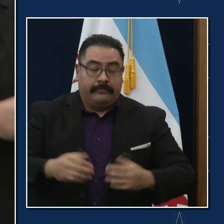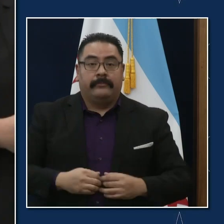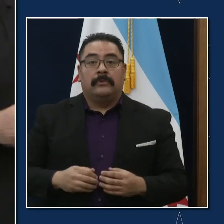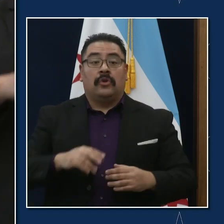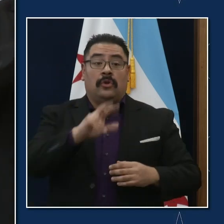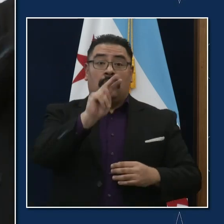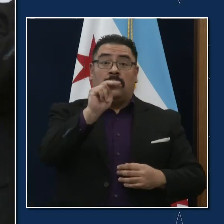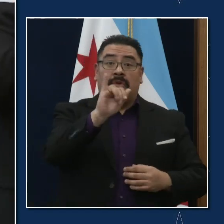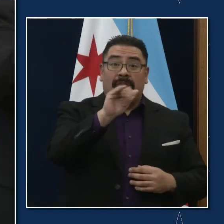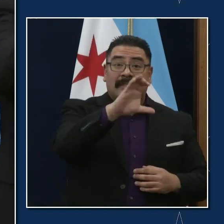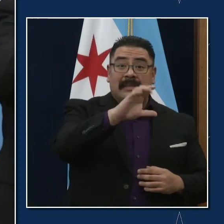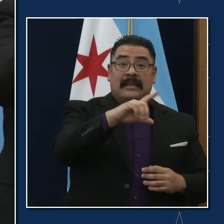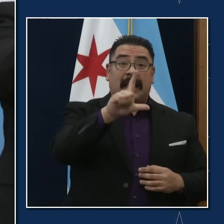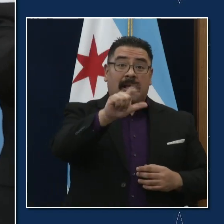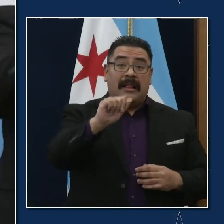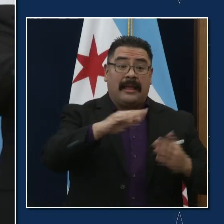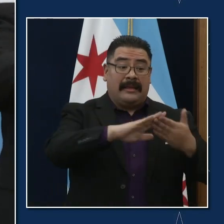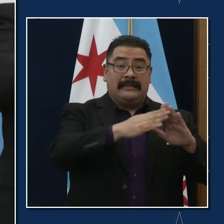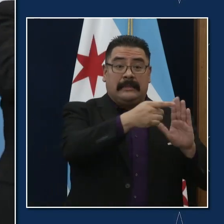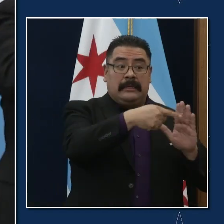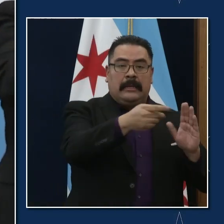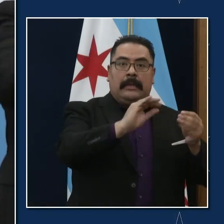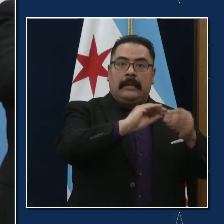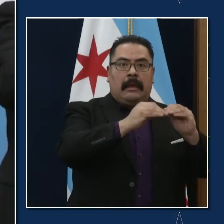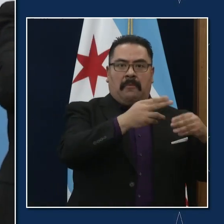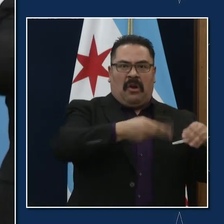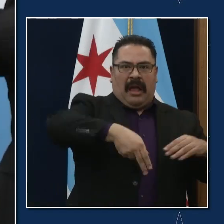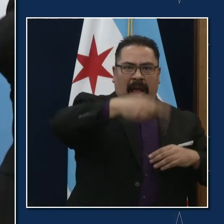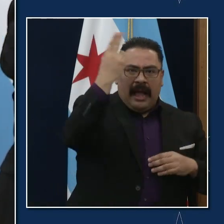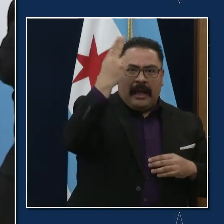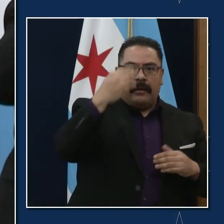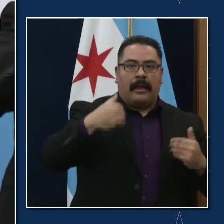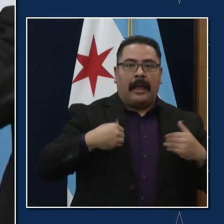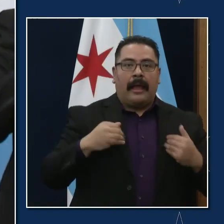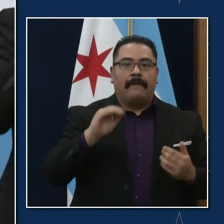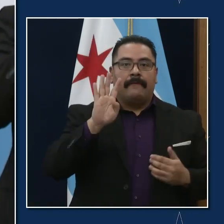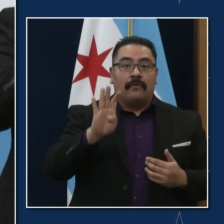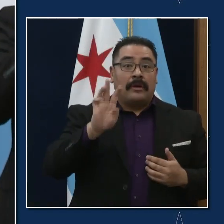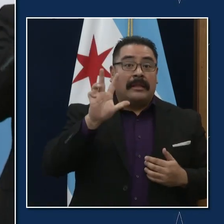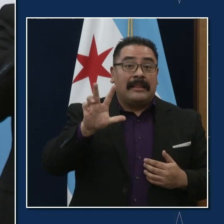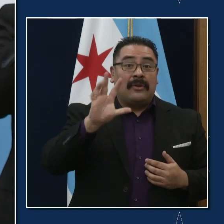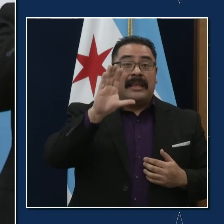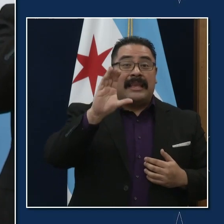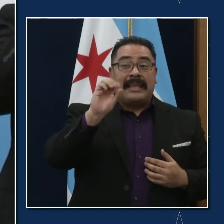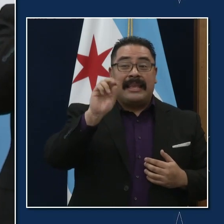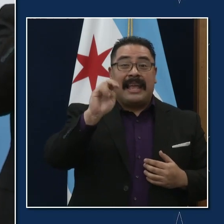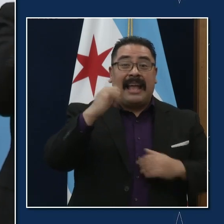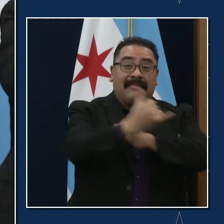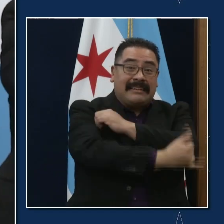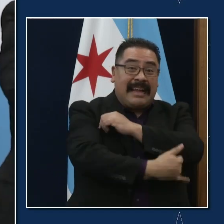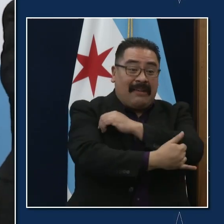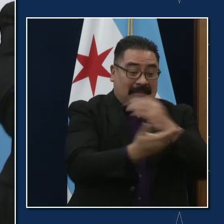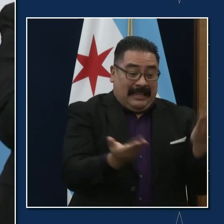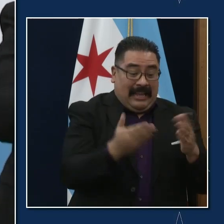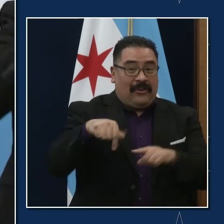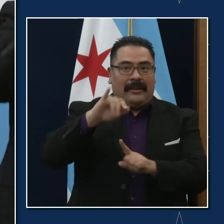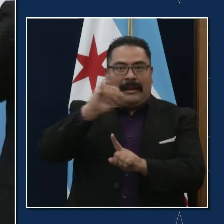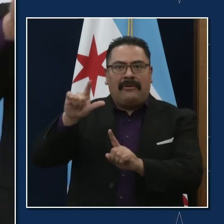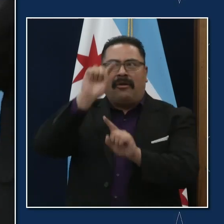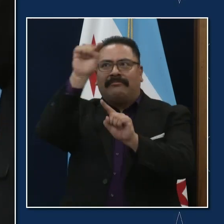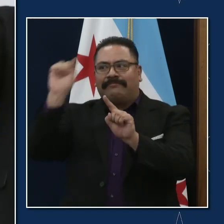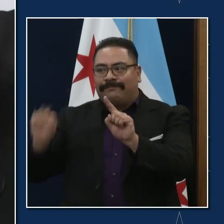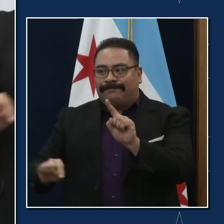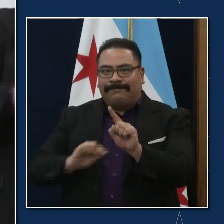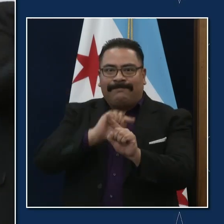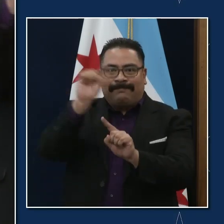de Nueva York y Los Ángeles están en un nivel alto, además de 43 condados aquí en Illinois que alcanzaron ya